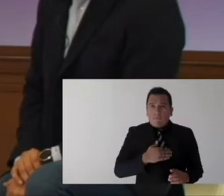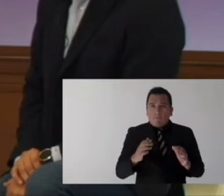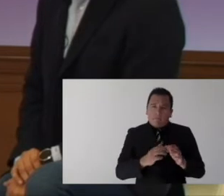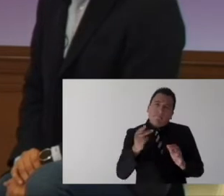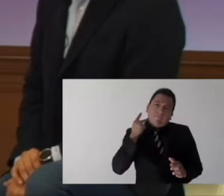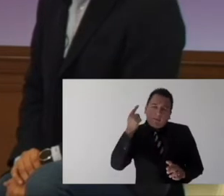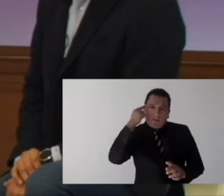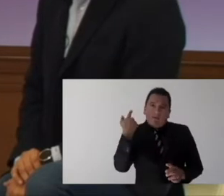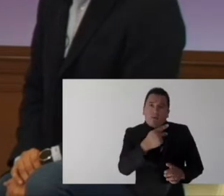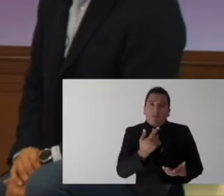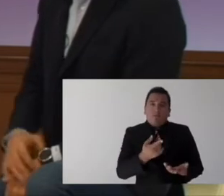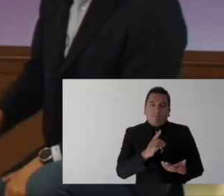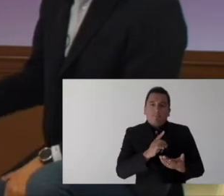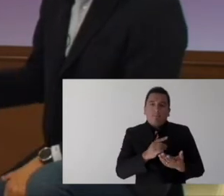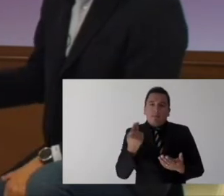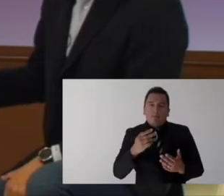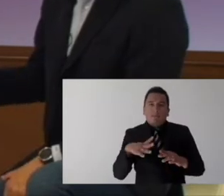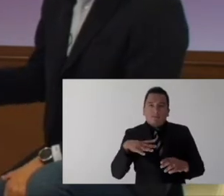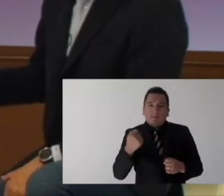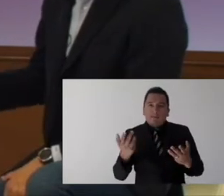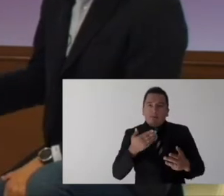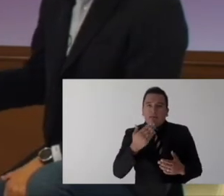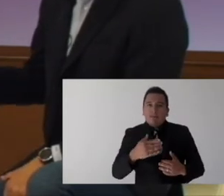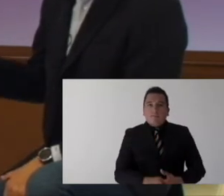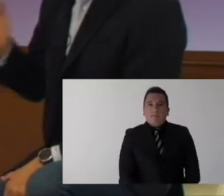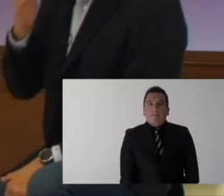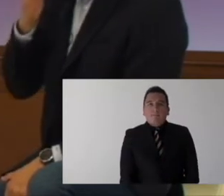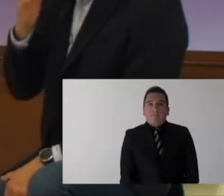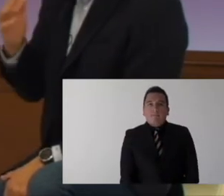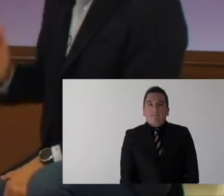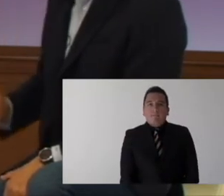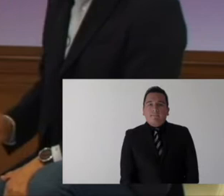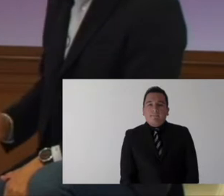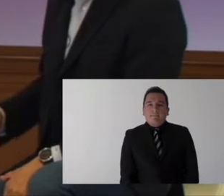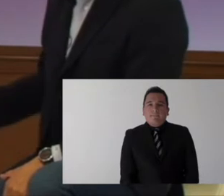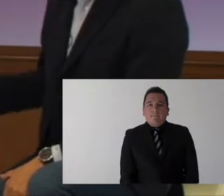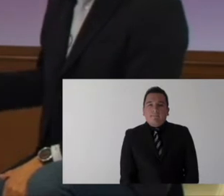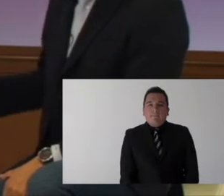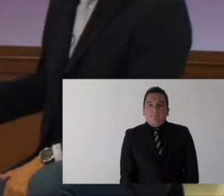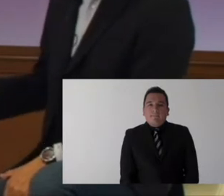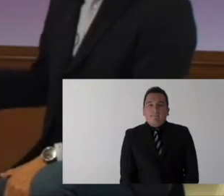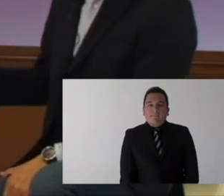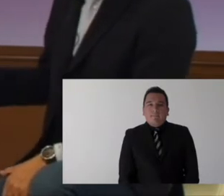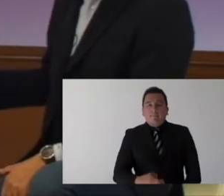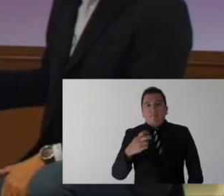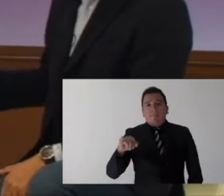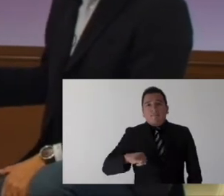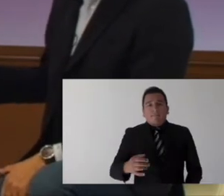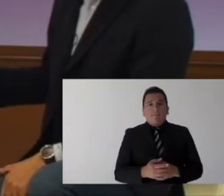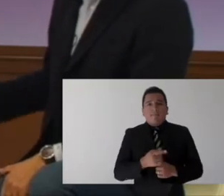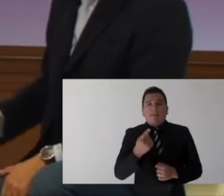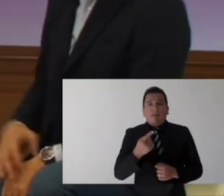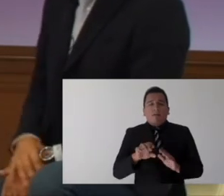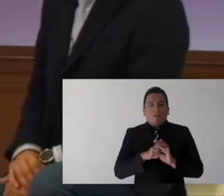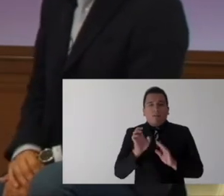sus obligaciones de transparencia. Que además hemos comentado, es un proyecto bien interesante. Sí, cuando se dan discusiones en el Consejo